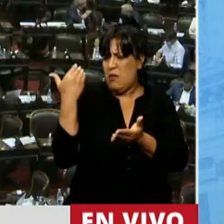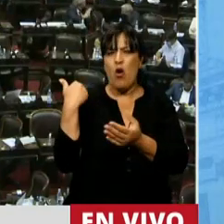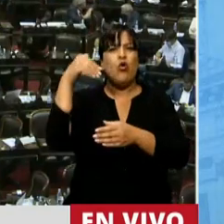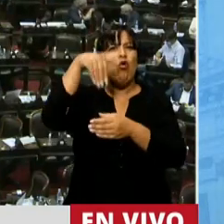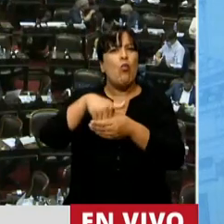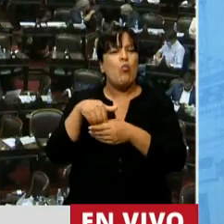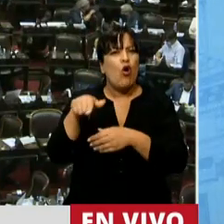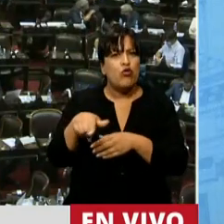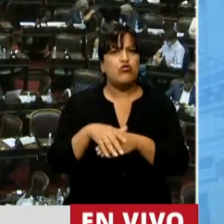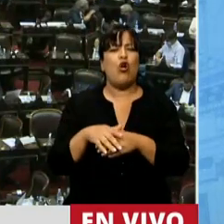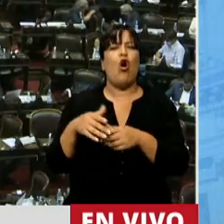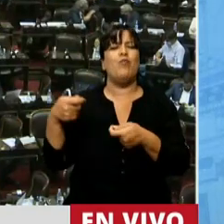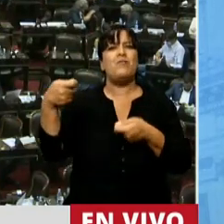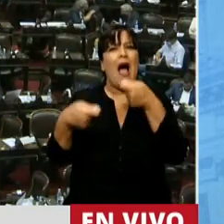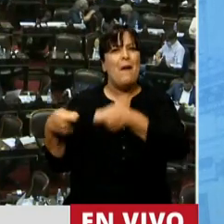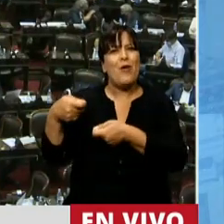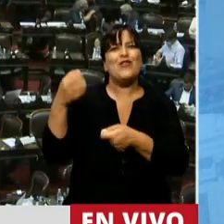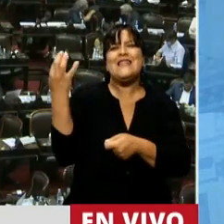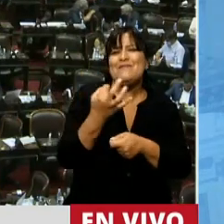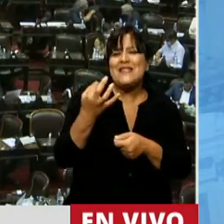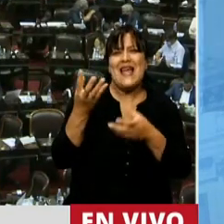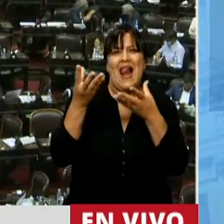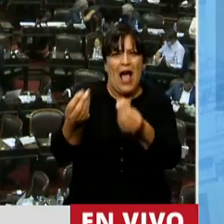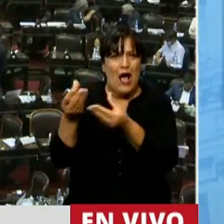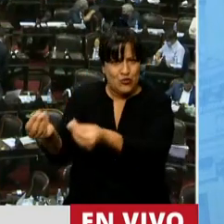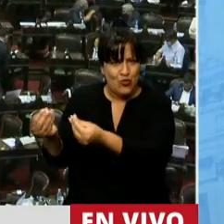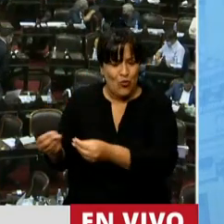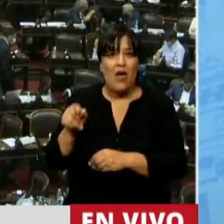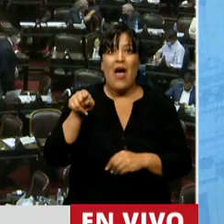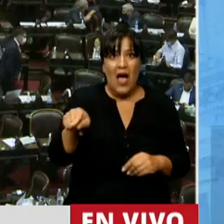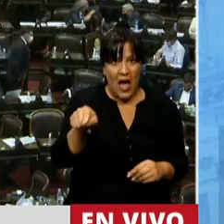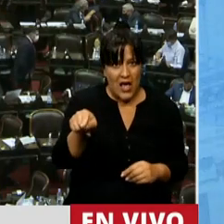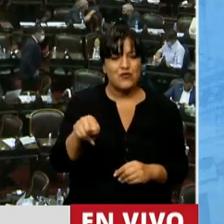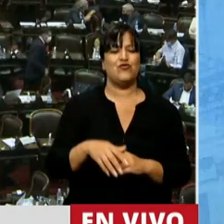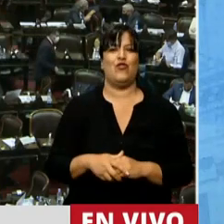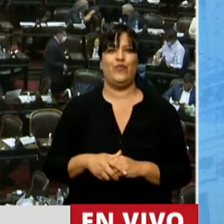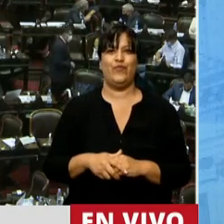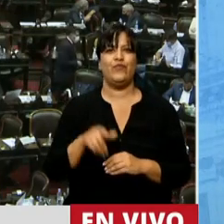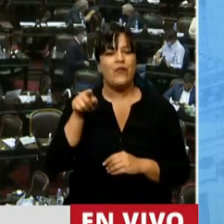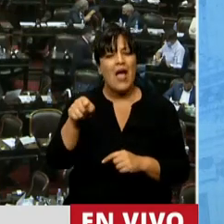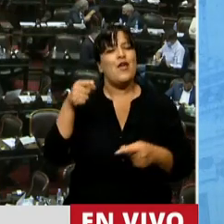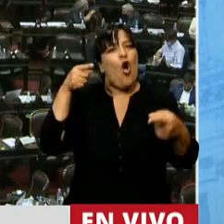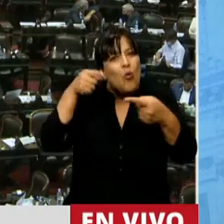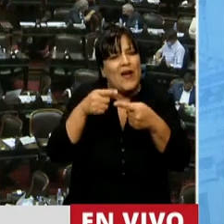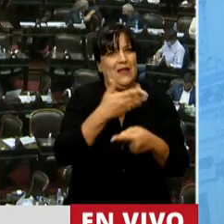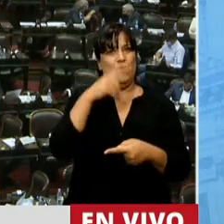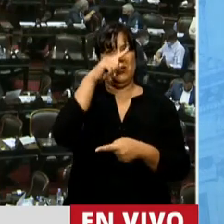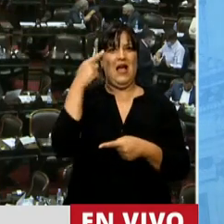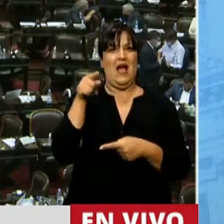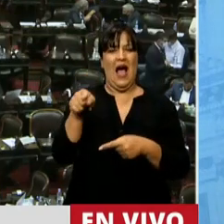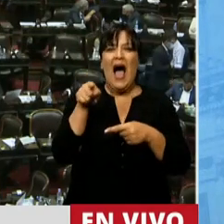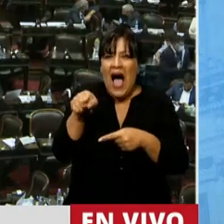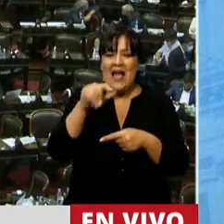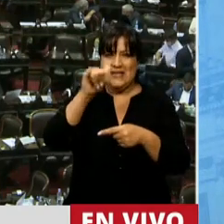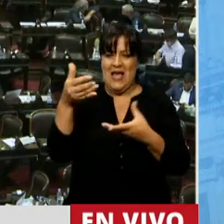votó el aporte extraordinario solidario. Y es hacia ahí donde apunta el Estado Nacional. Es